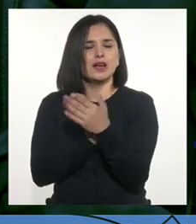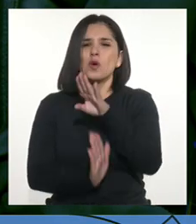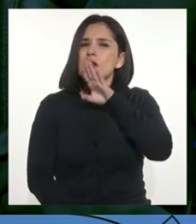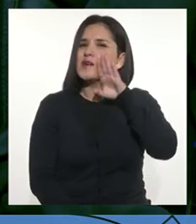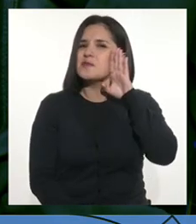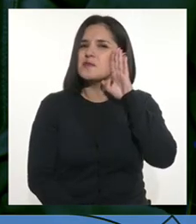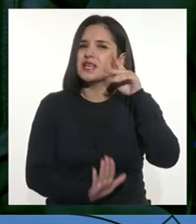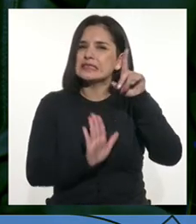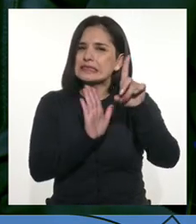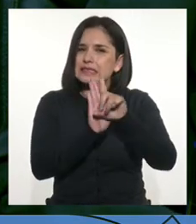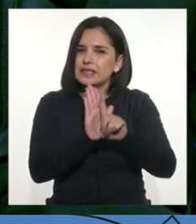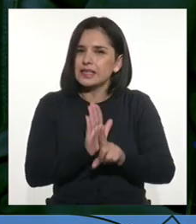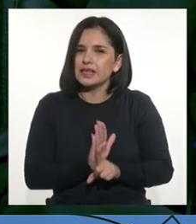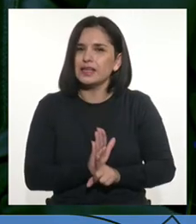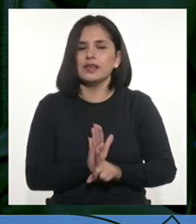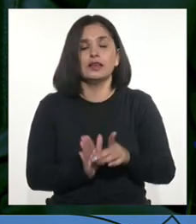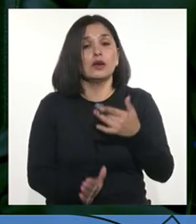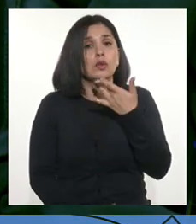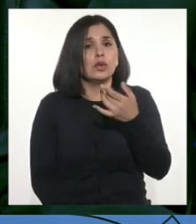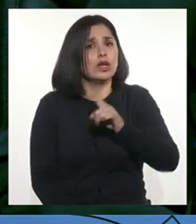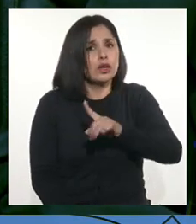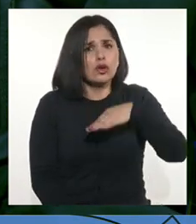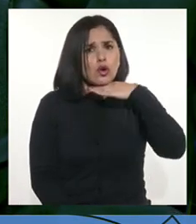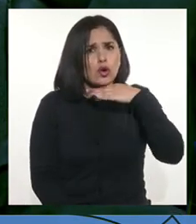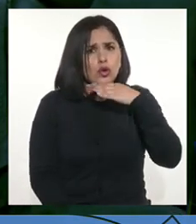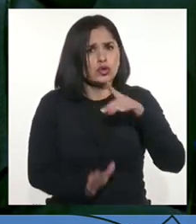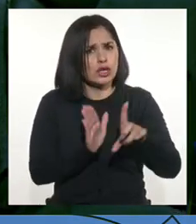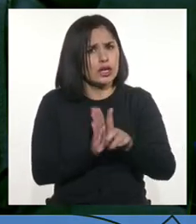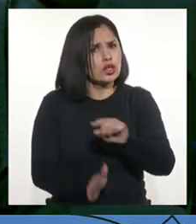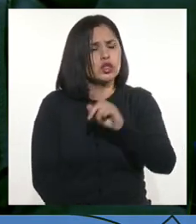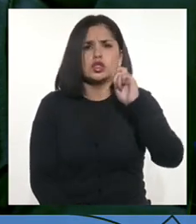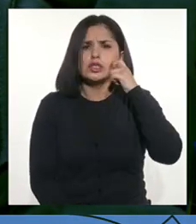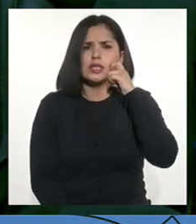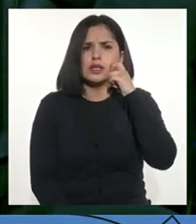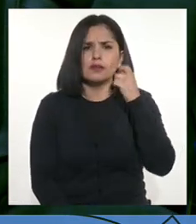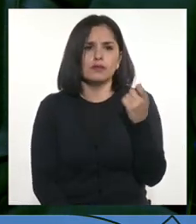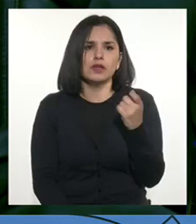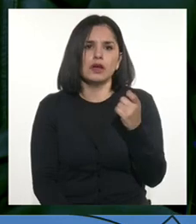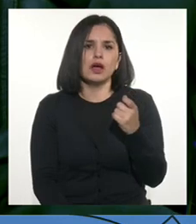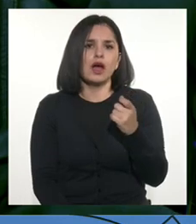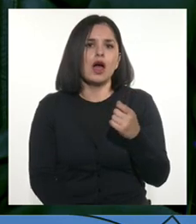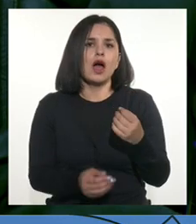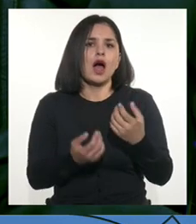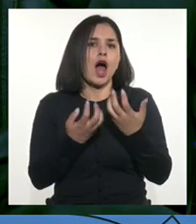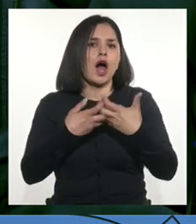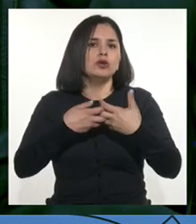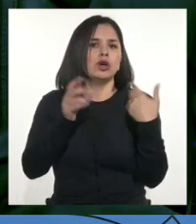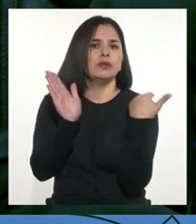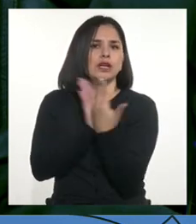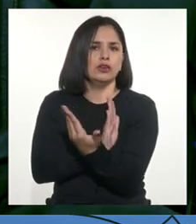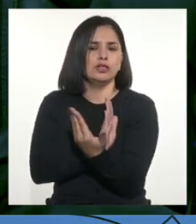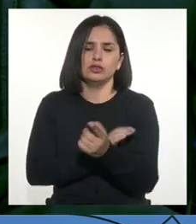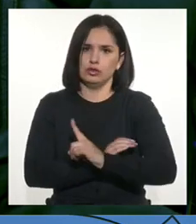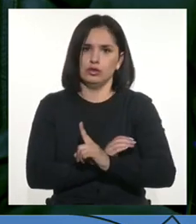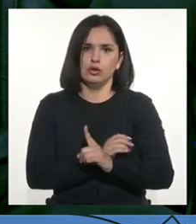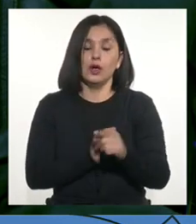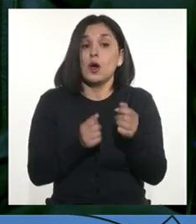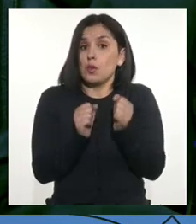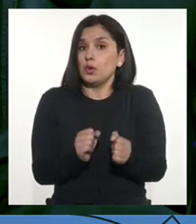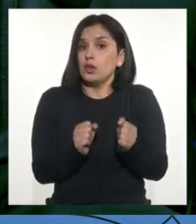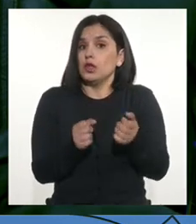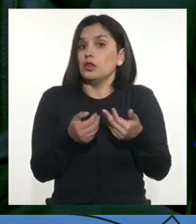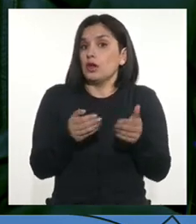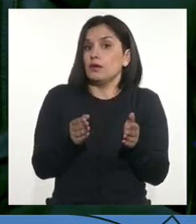normas toda vez que el desuso de las normas no implica su drogas su derogación abriendo la posibilidad de conflictos